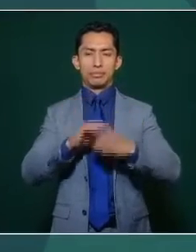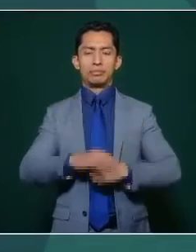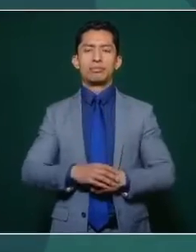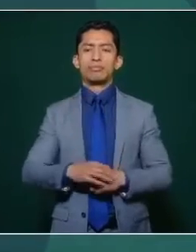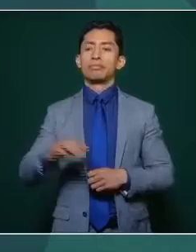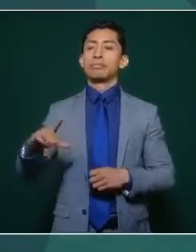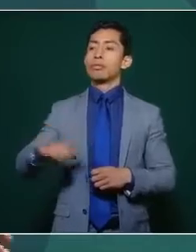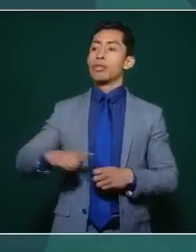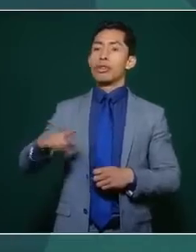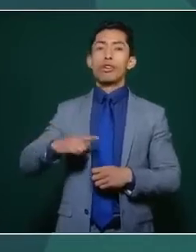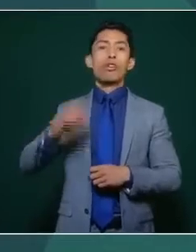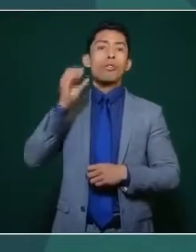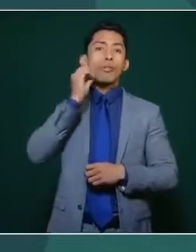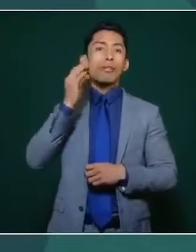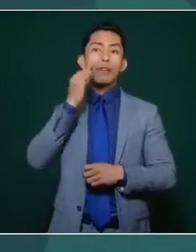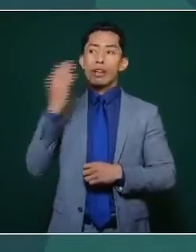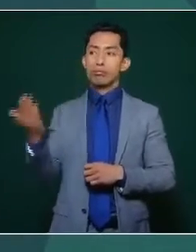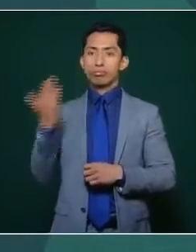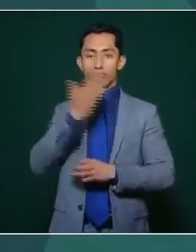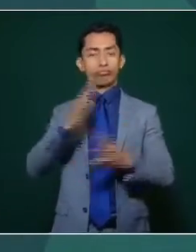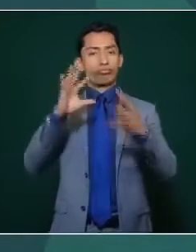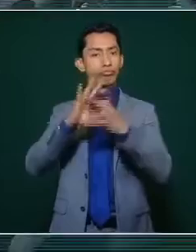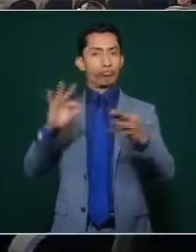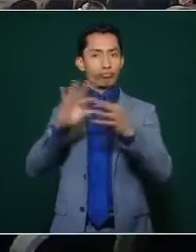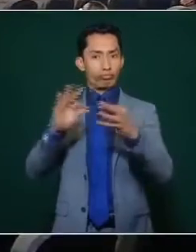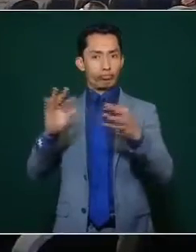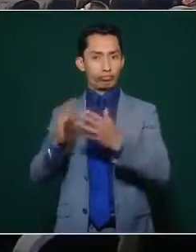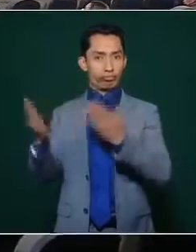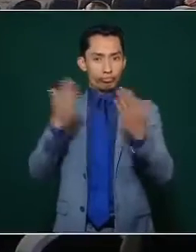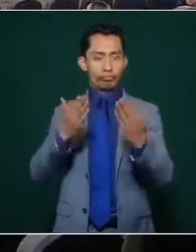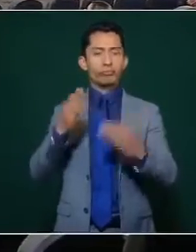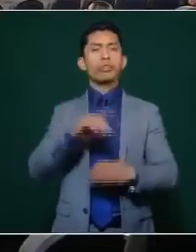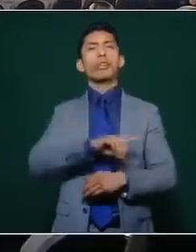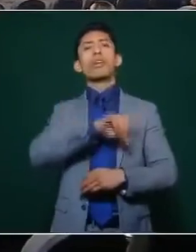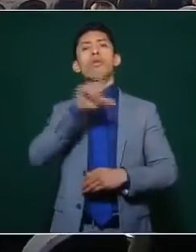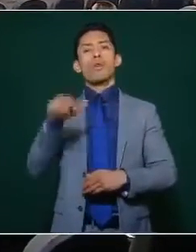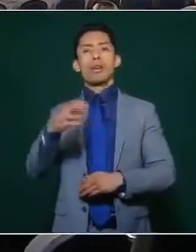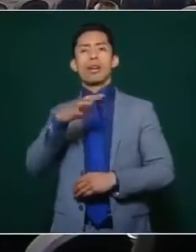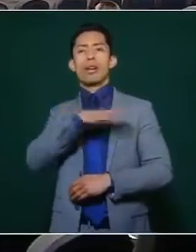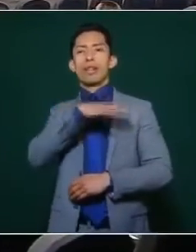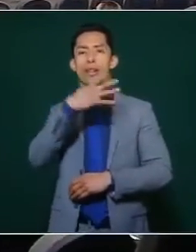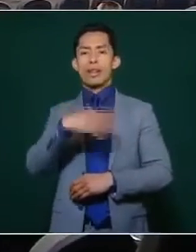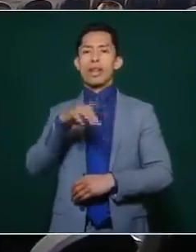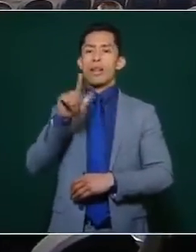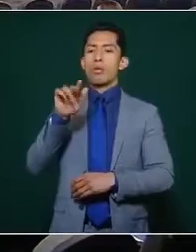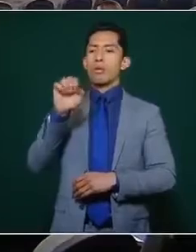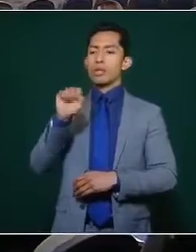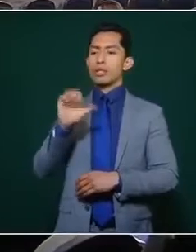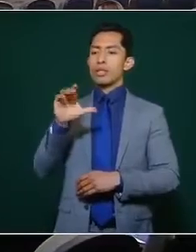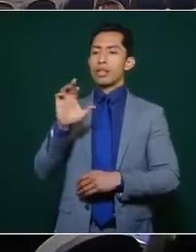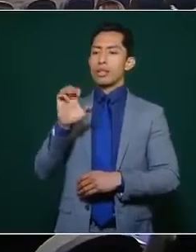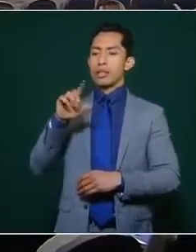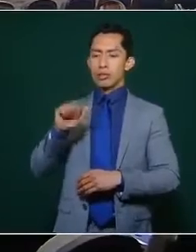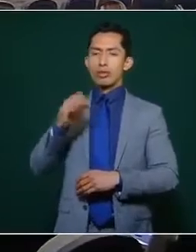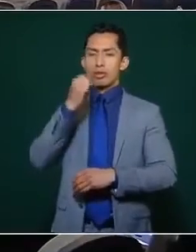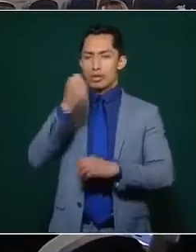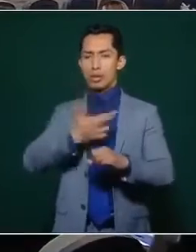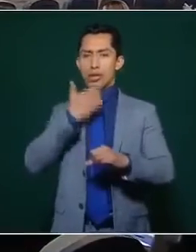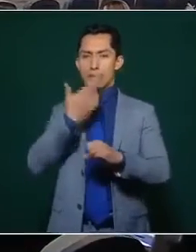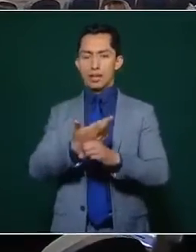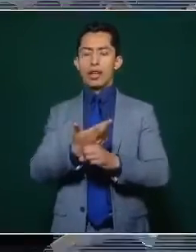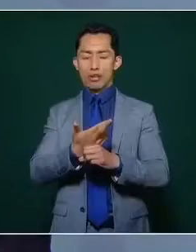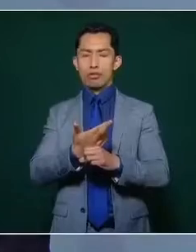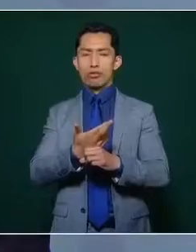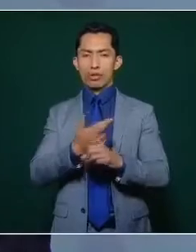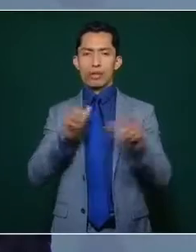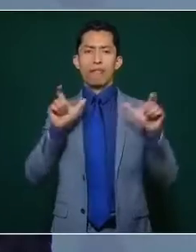escuchar al gobernador, luego el general Luis Crescencio Sandoval González, secretario de la Defensa,